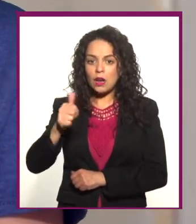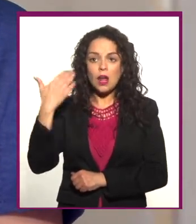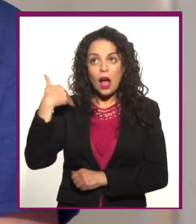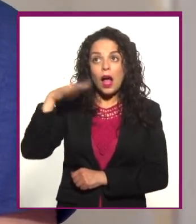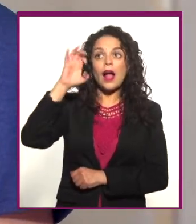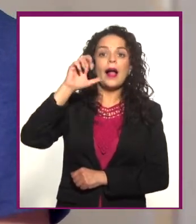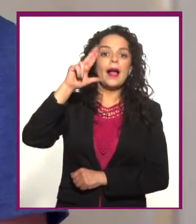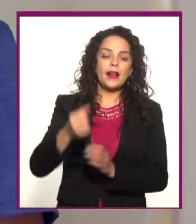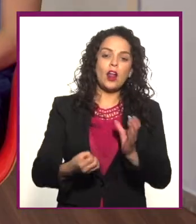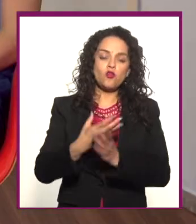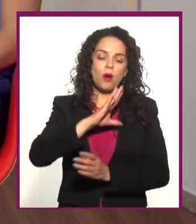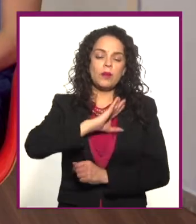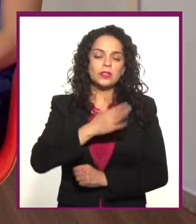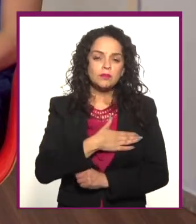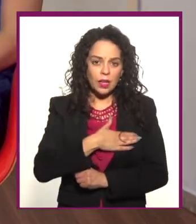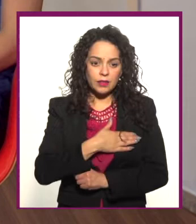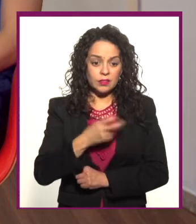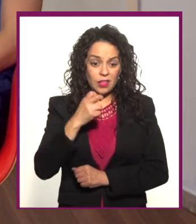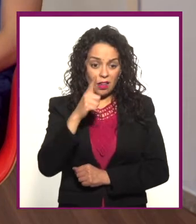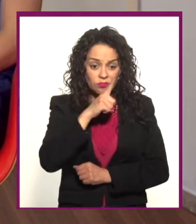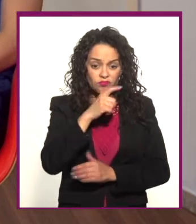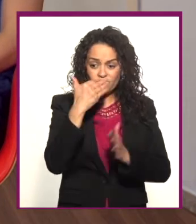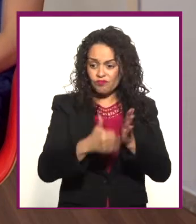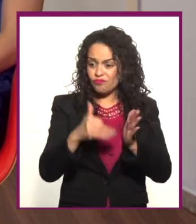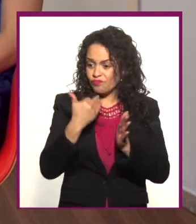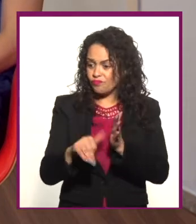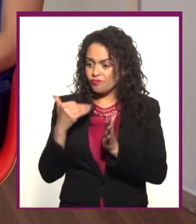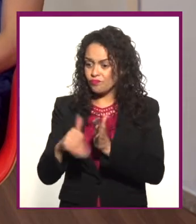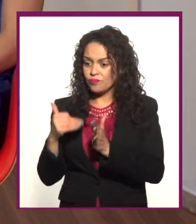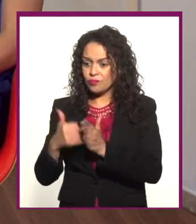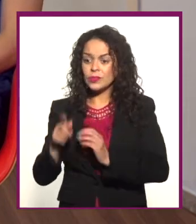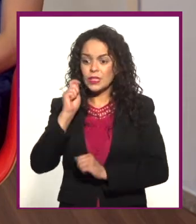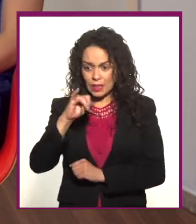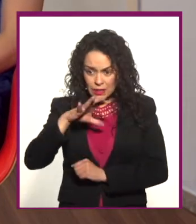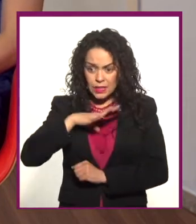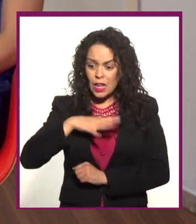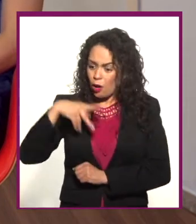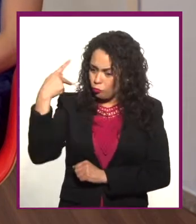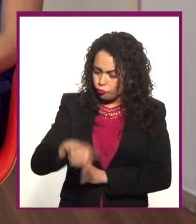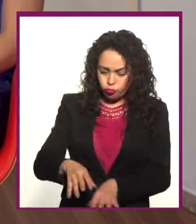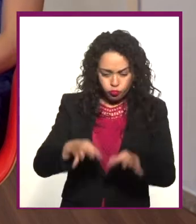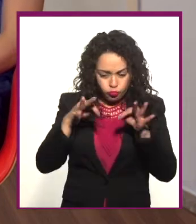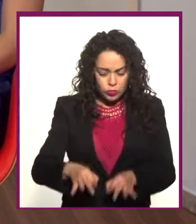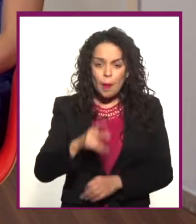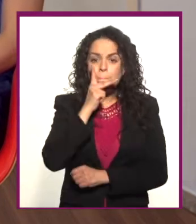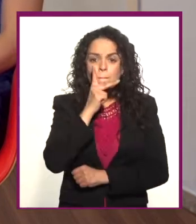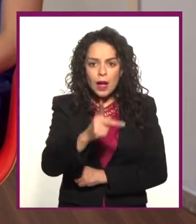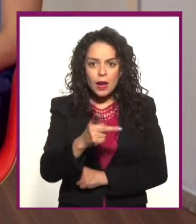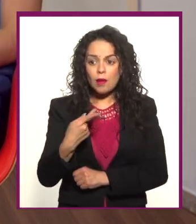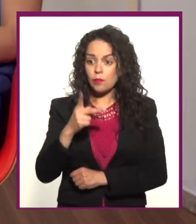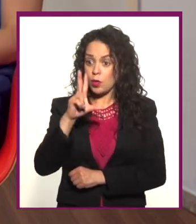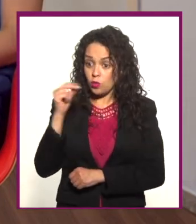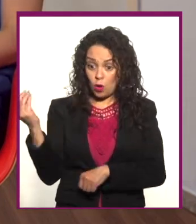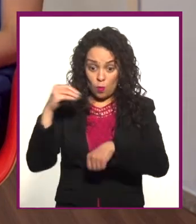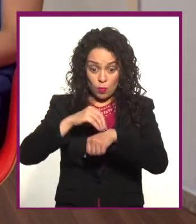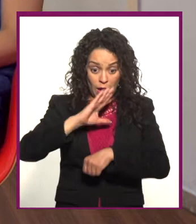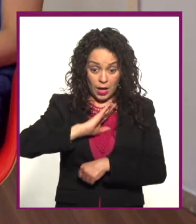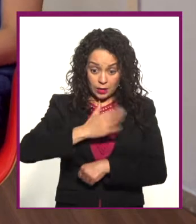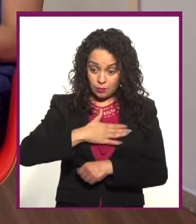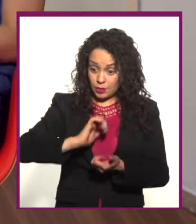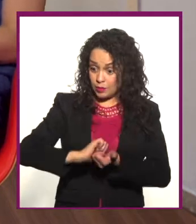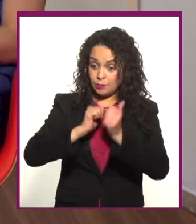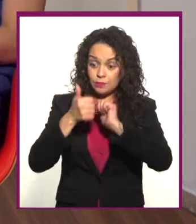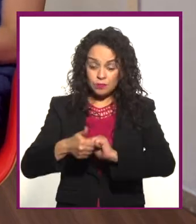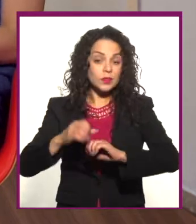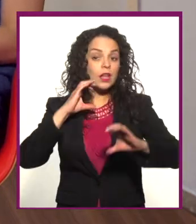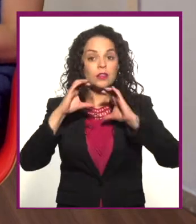Nueva España. Lo cierto es que esta nueva lengua carecía de muchos de los significados que sí tenían palabras originarias. Y de no haberse incorporado